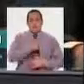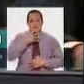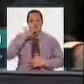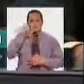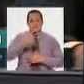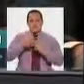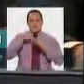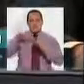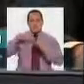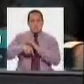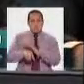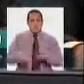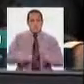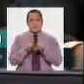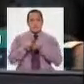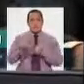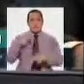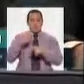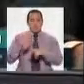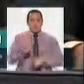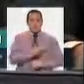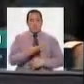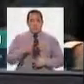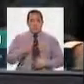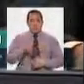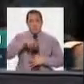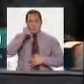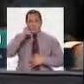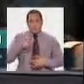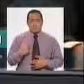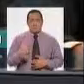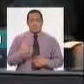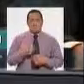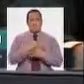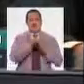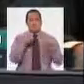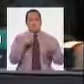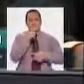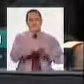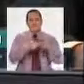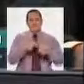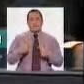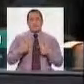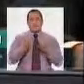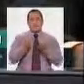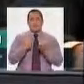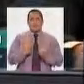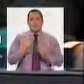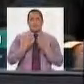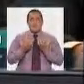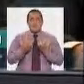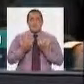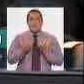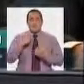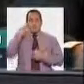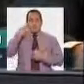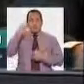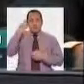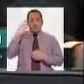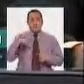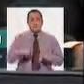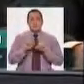realmente profundamente a nombre del gobierno que existan personas que solamente buscan un afán